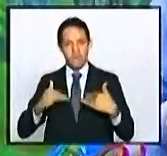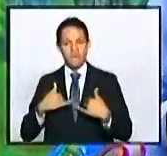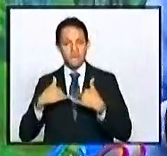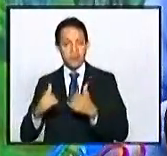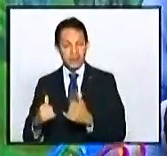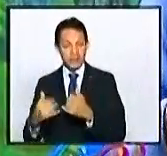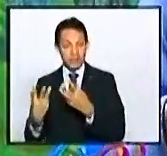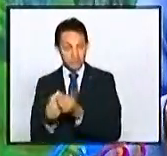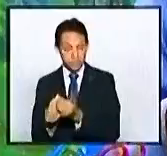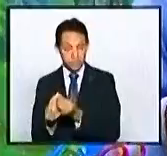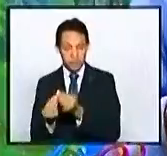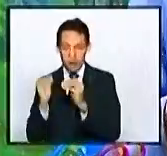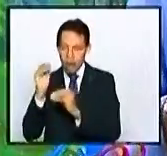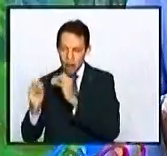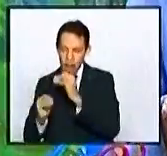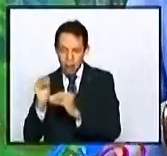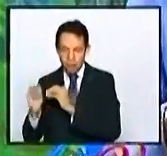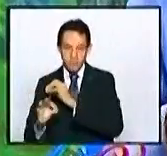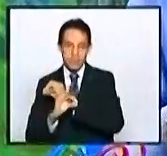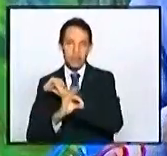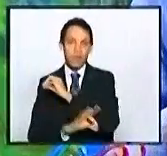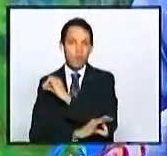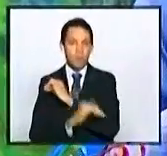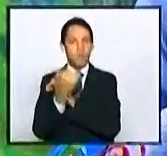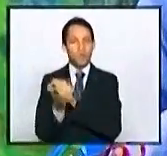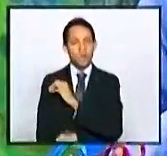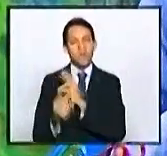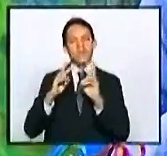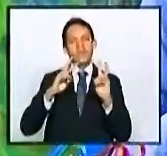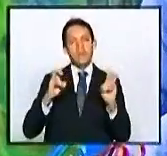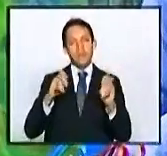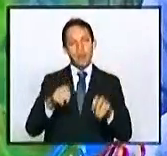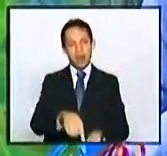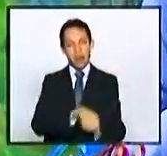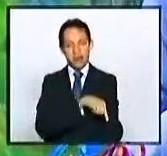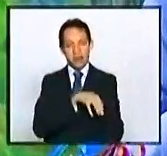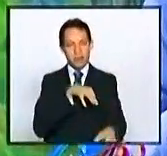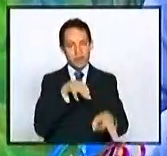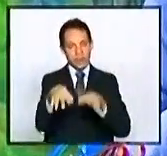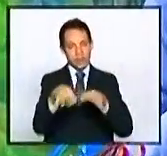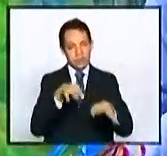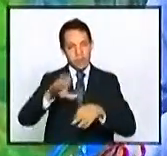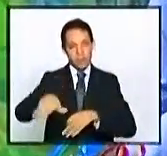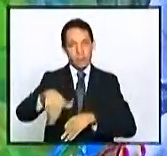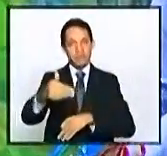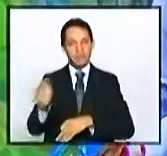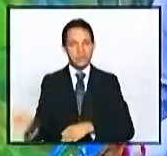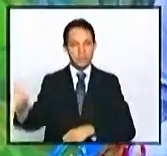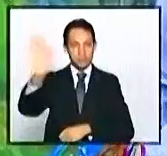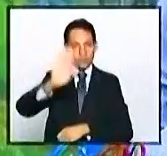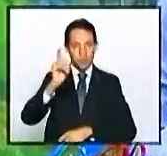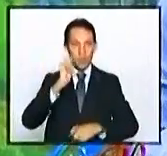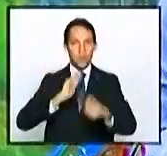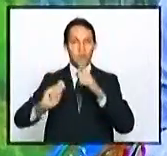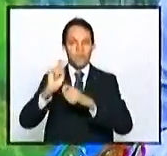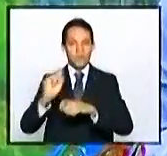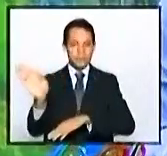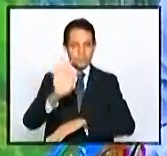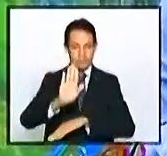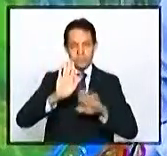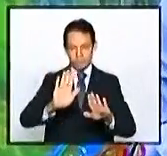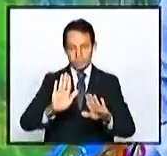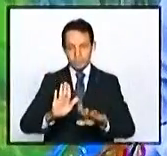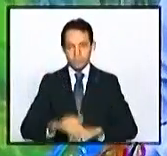parque médico, y uno de sus psicólogos estaremos desarrollando este tema después de esta píldora Optimismo y corte de